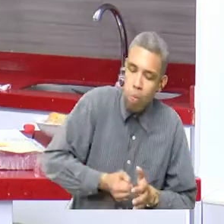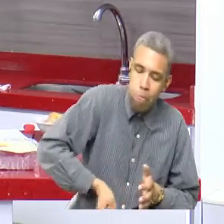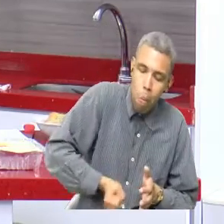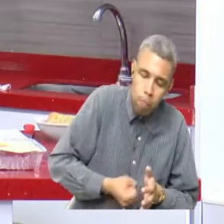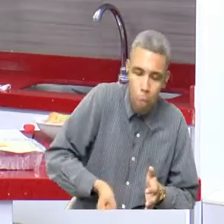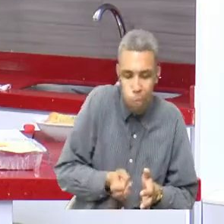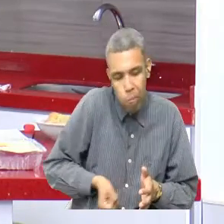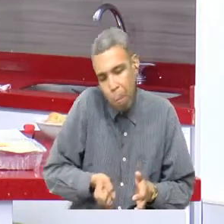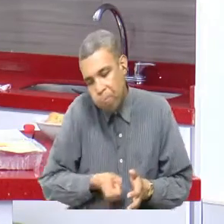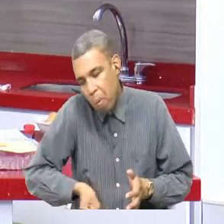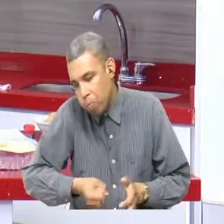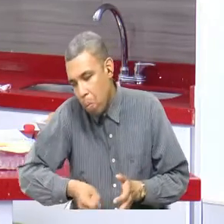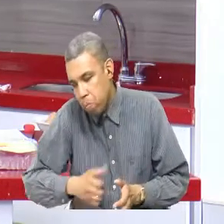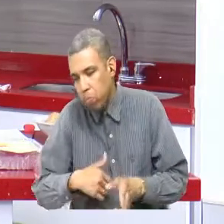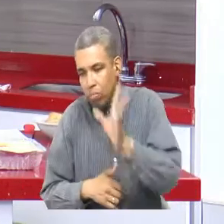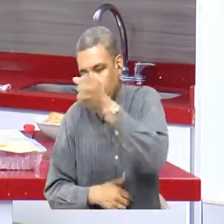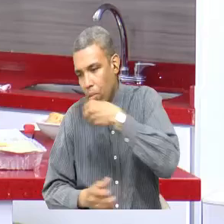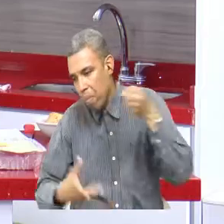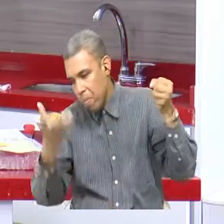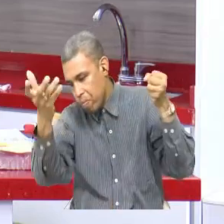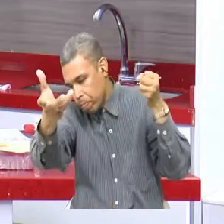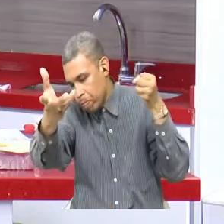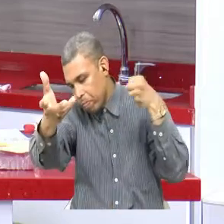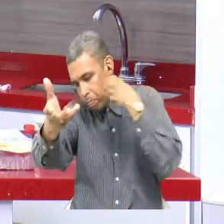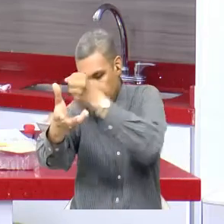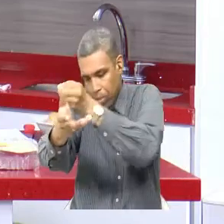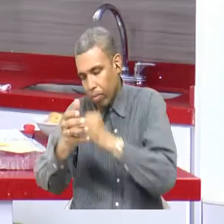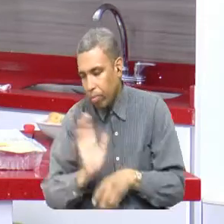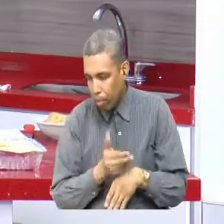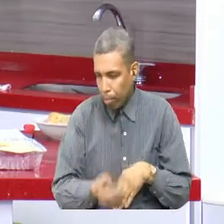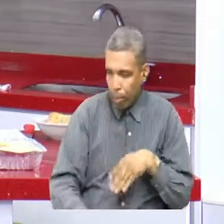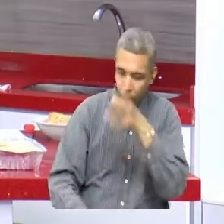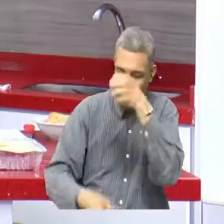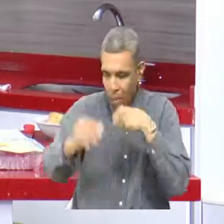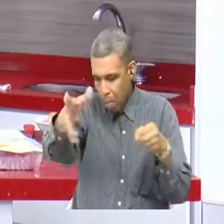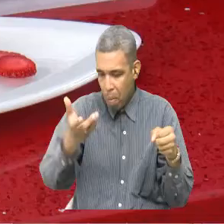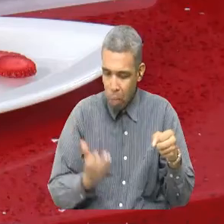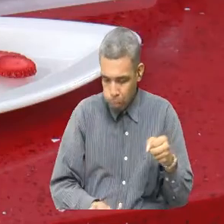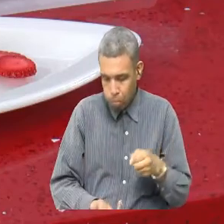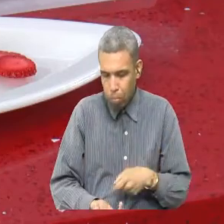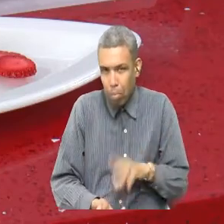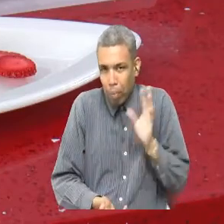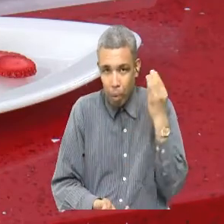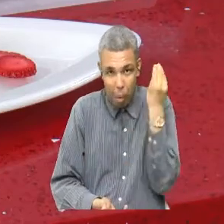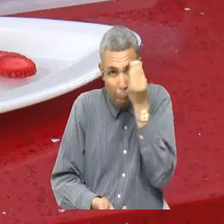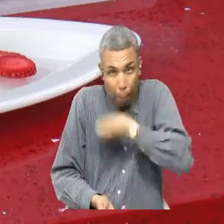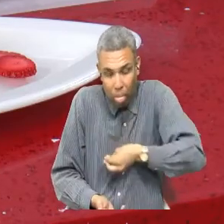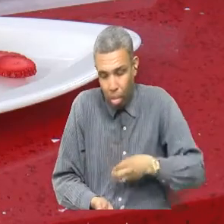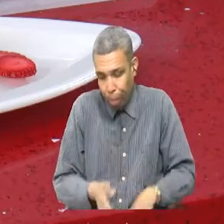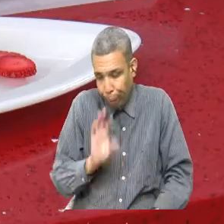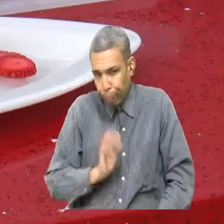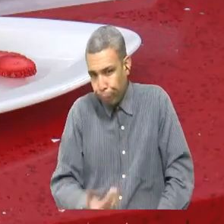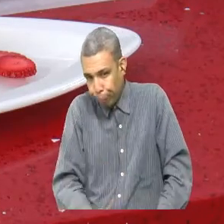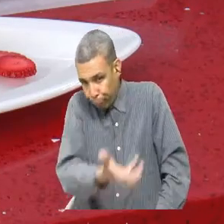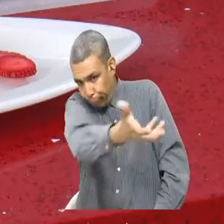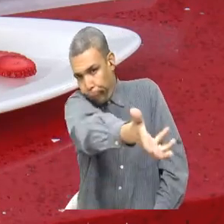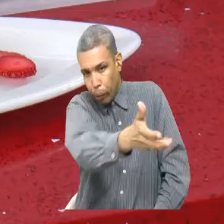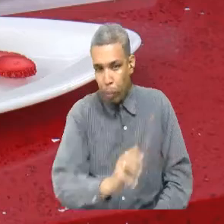postre. Vamos a ver cómo vamos a creer. Listo. Permítame, cogemos una cucharita.